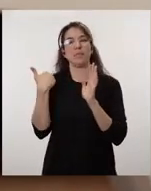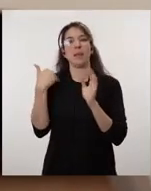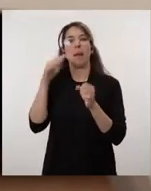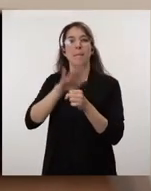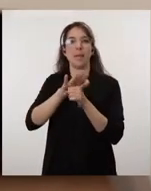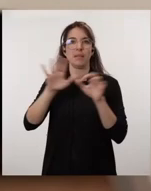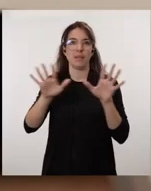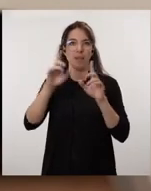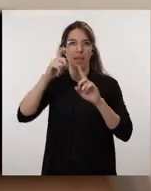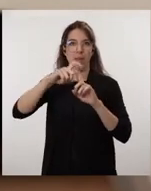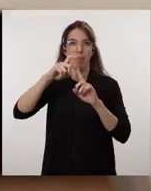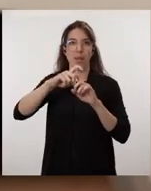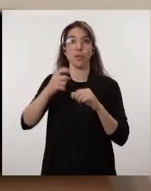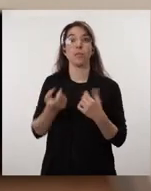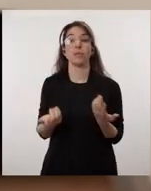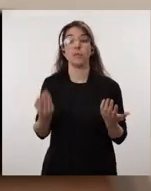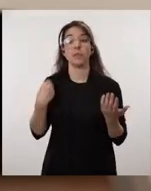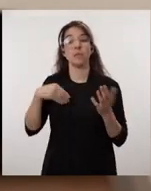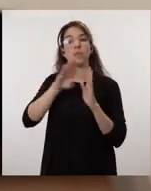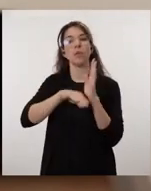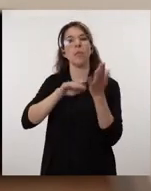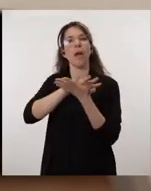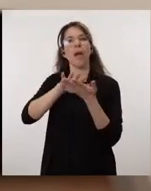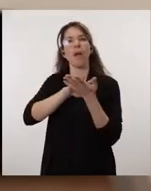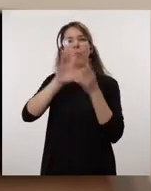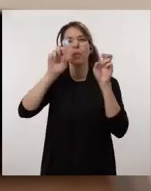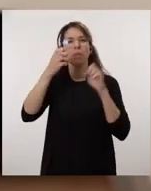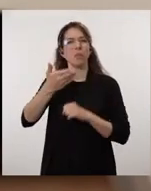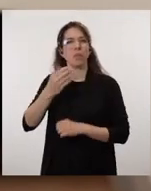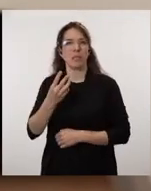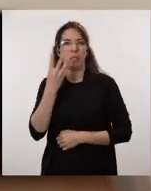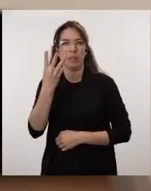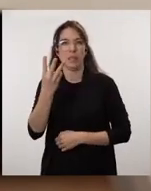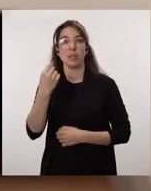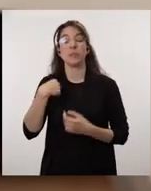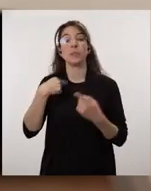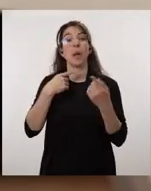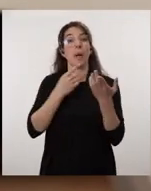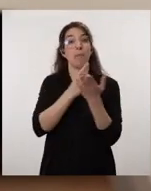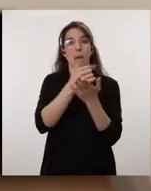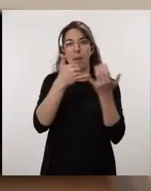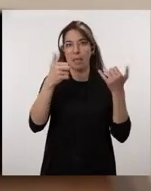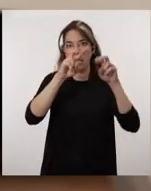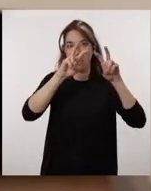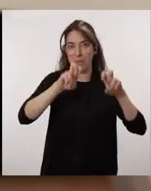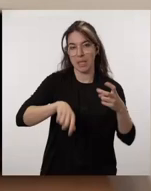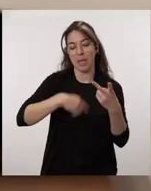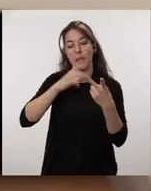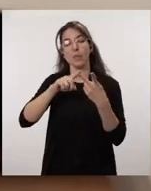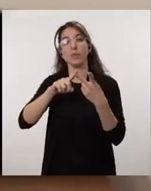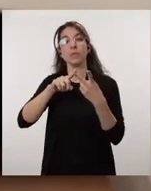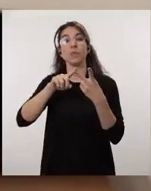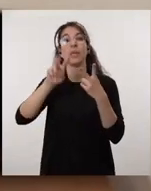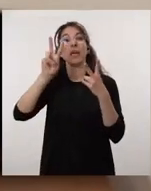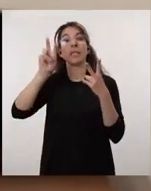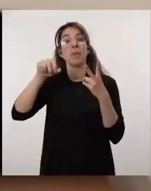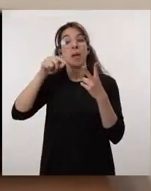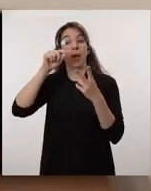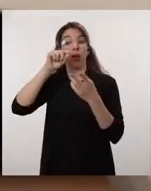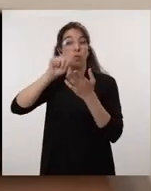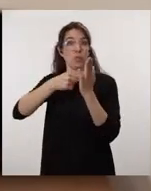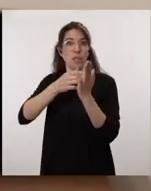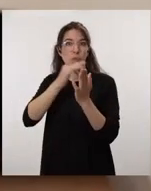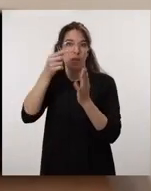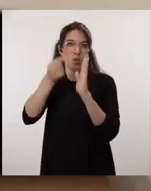mayo en el que abordamos tres temas importantes como eran el mapa de líneas de investigación el tema de contratación y condiciones laborales